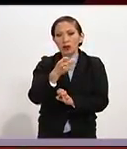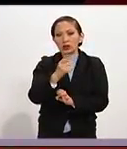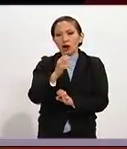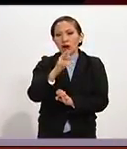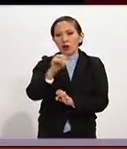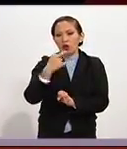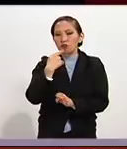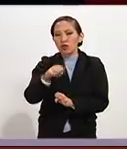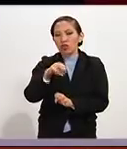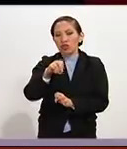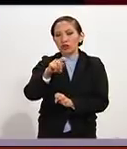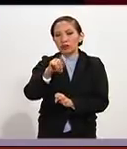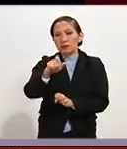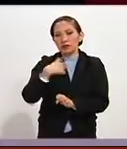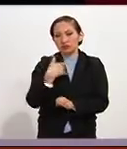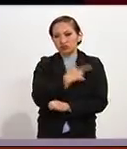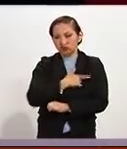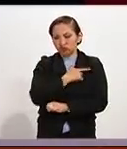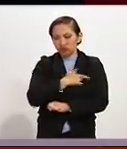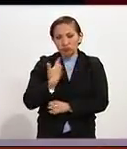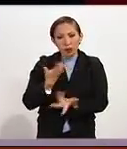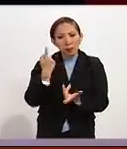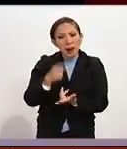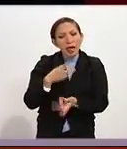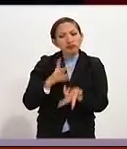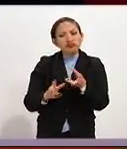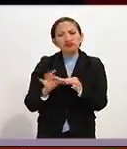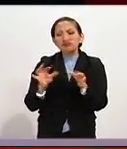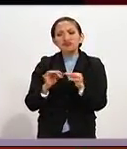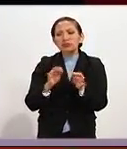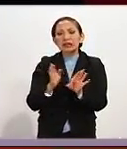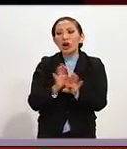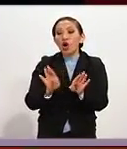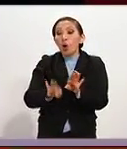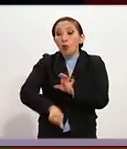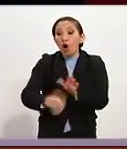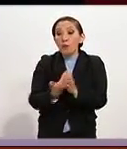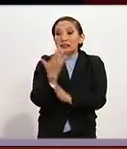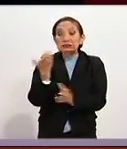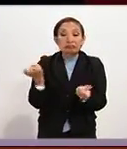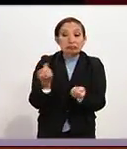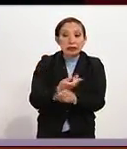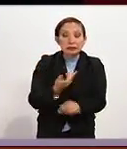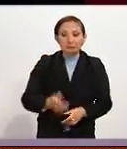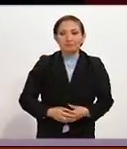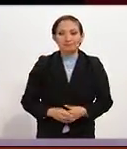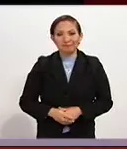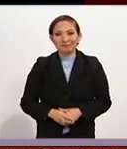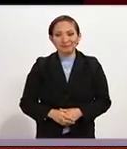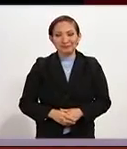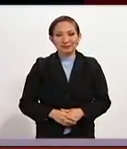corresponsal de Notimex. Humberto, qué gusto saludarte para que nos digas cómo amaneció Brasil, Humberto.